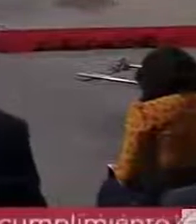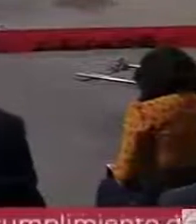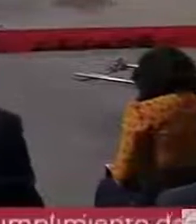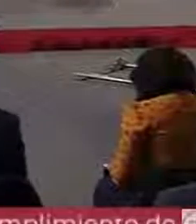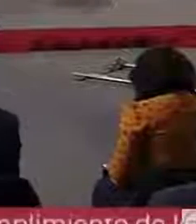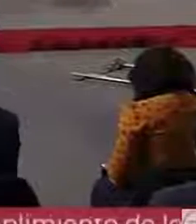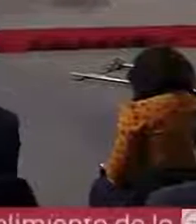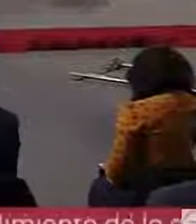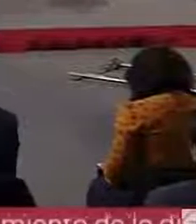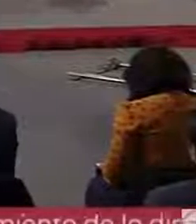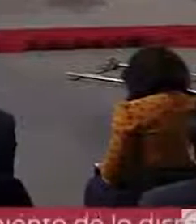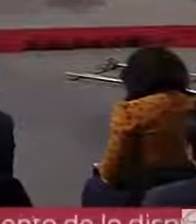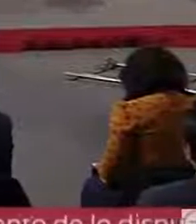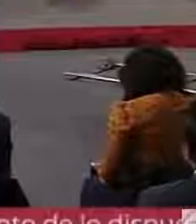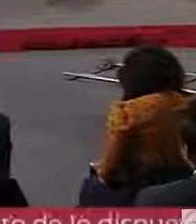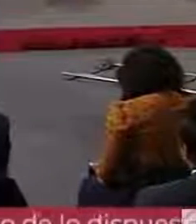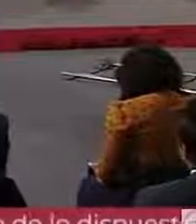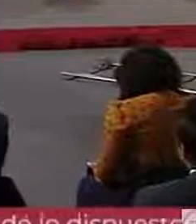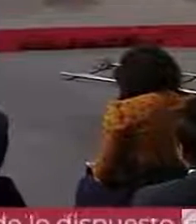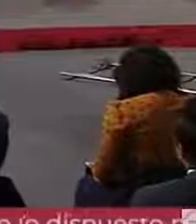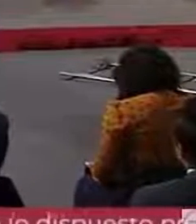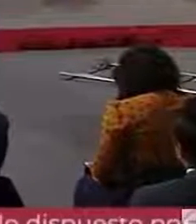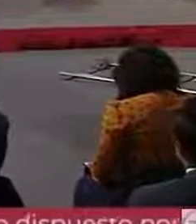Entonces, ¿por qué mencioné